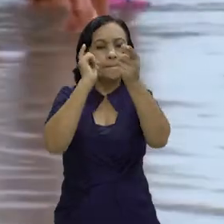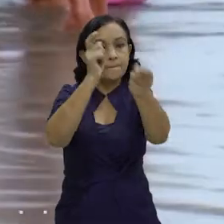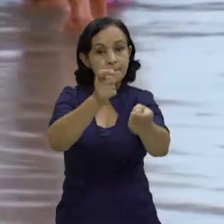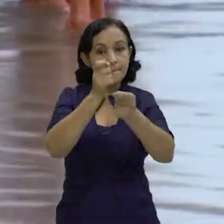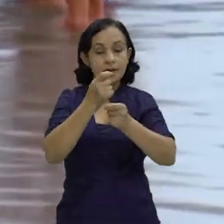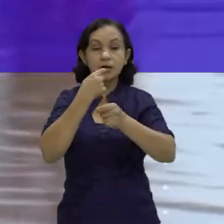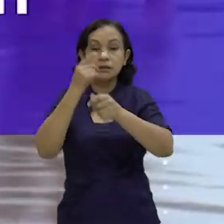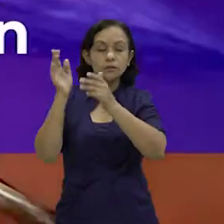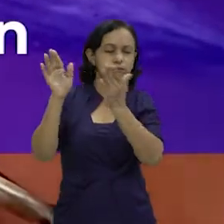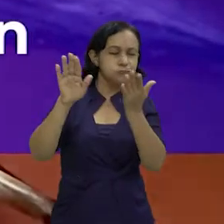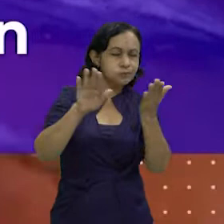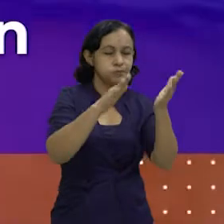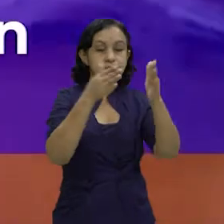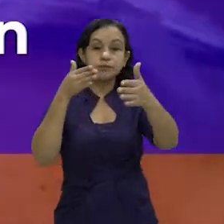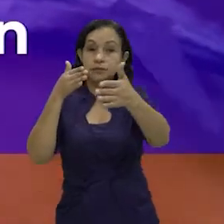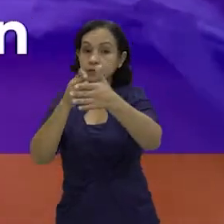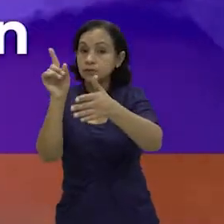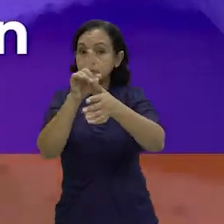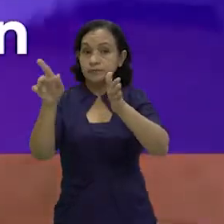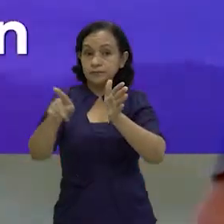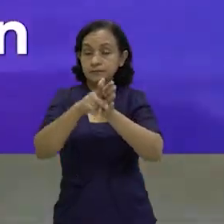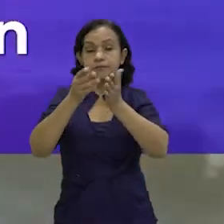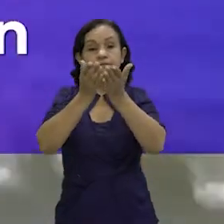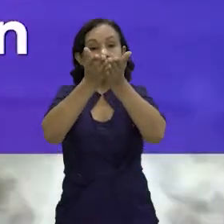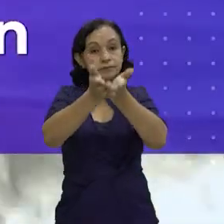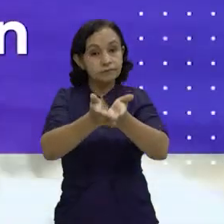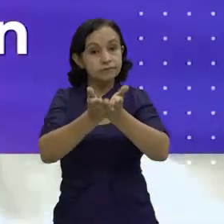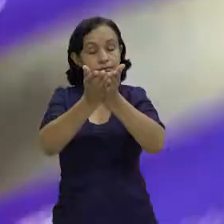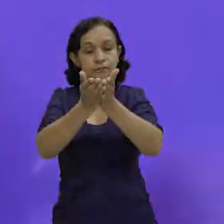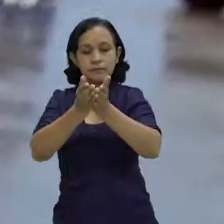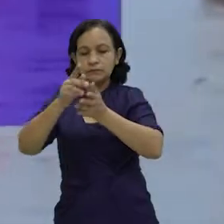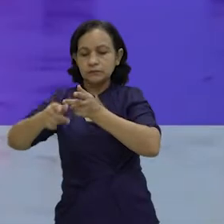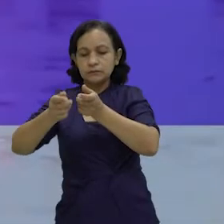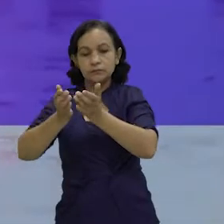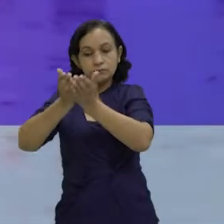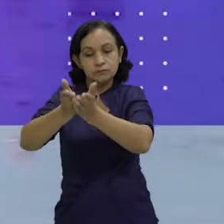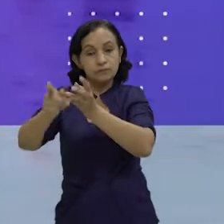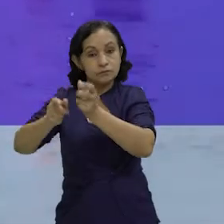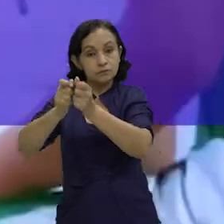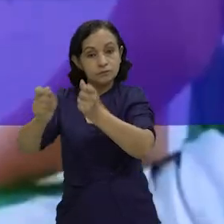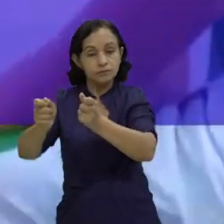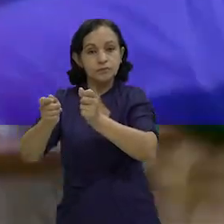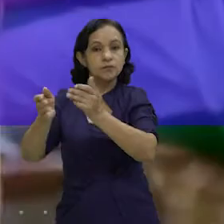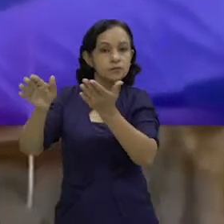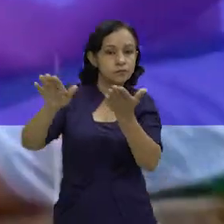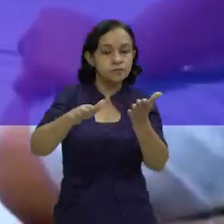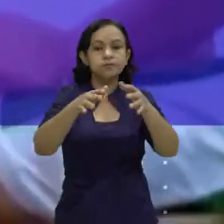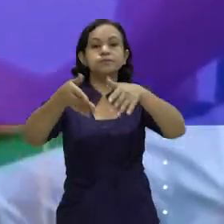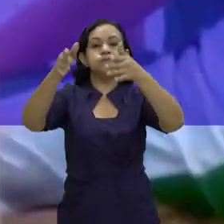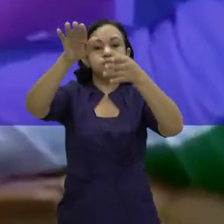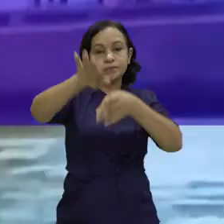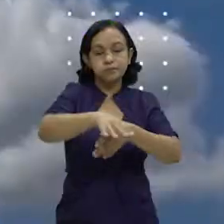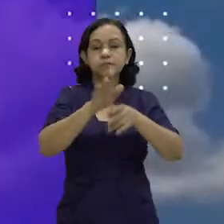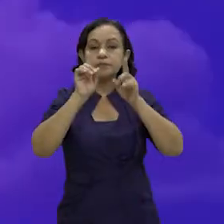artesanal si por razones de vientos fuertes se suspende la navegación en aguas abiertas. Ubiquemos lanchas en zonas seguras ante la posibilidad